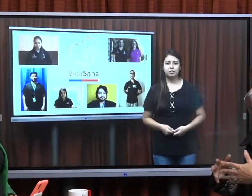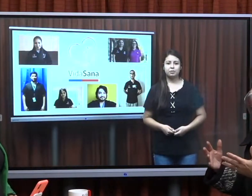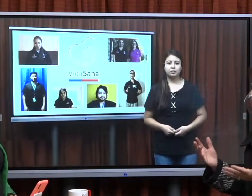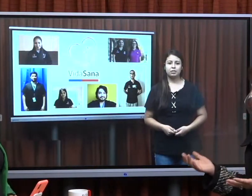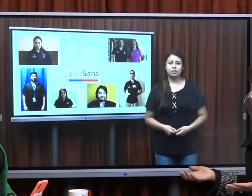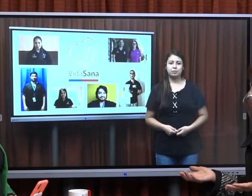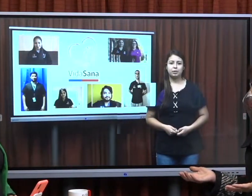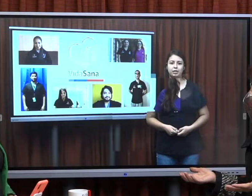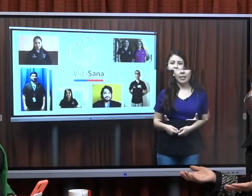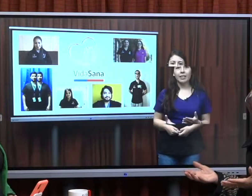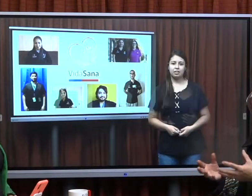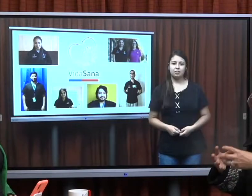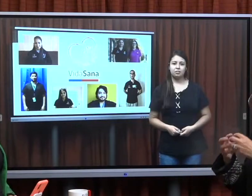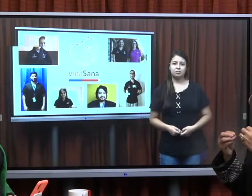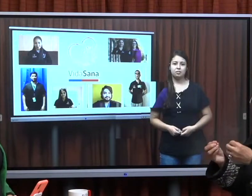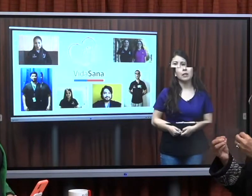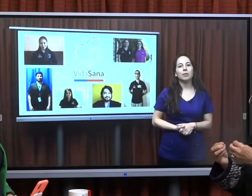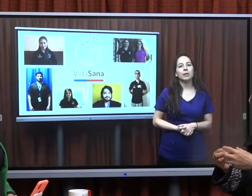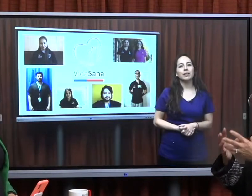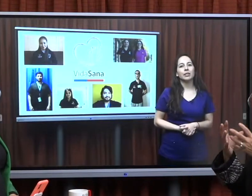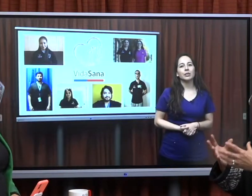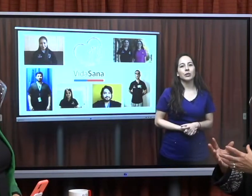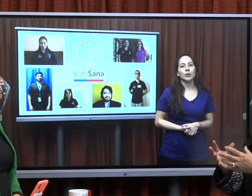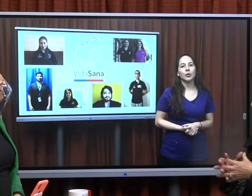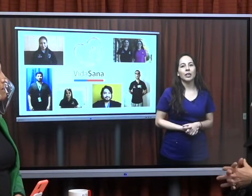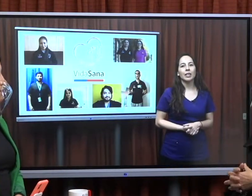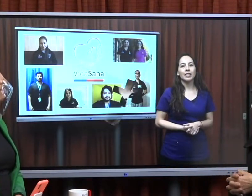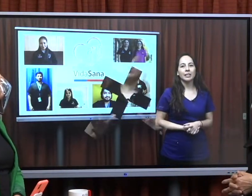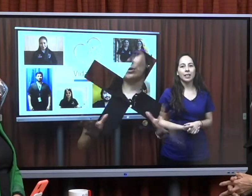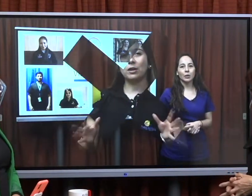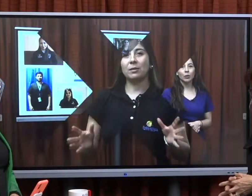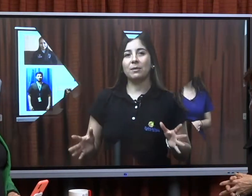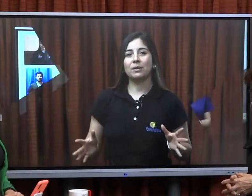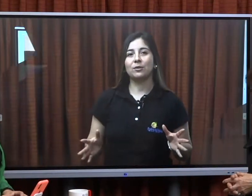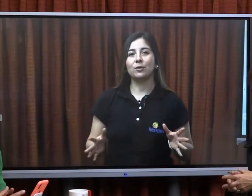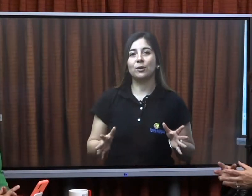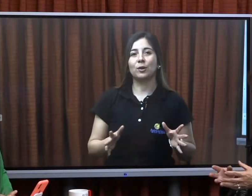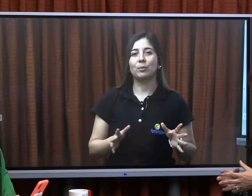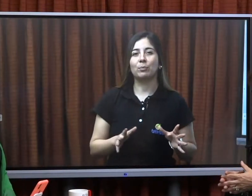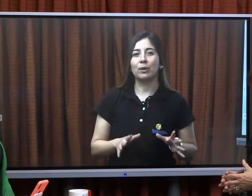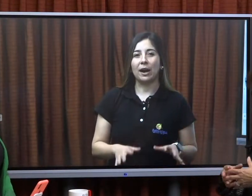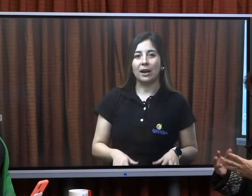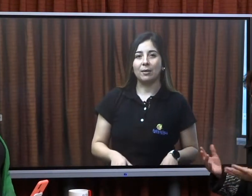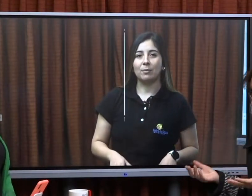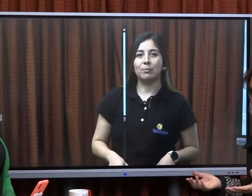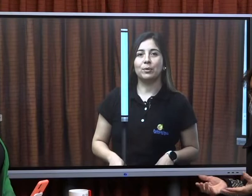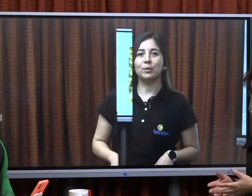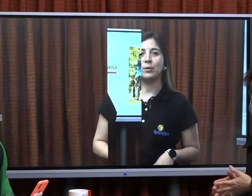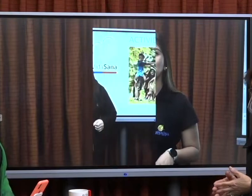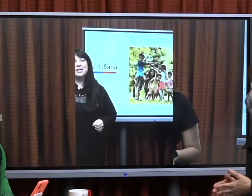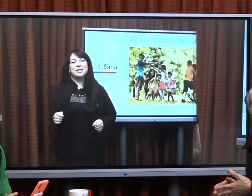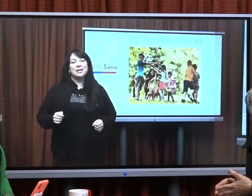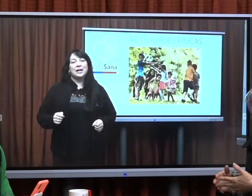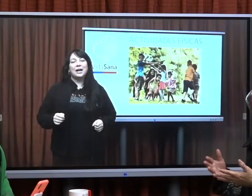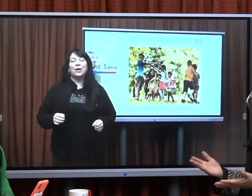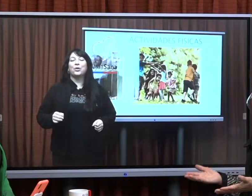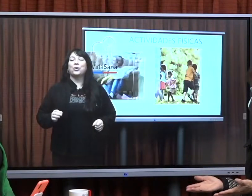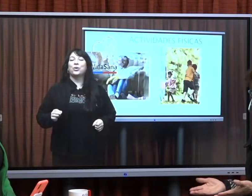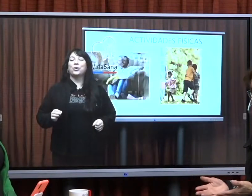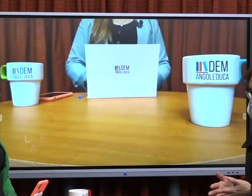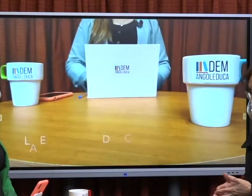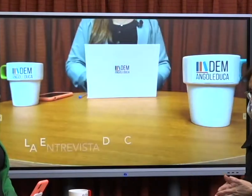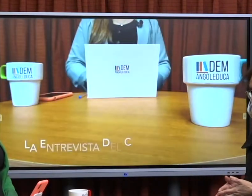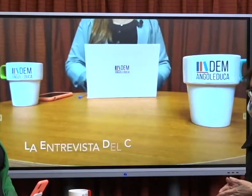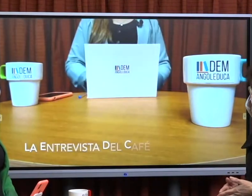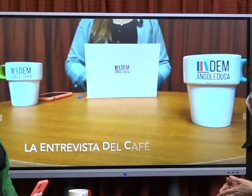Algunas de las redes en las que establecemos vínculos y trabajamos de manera coordinada desde hace mucho tiempo la red